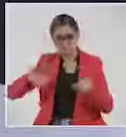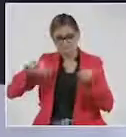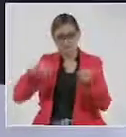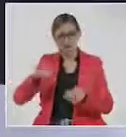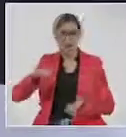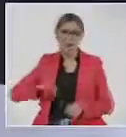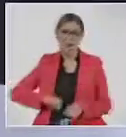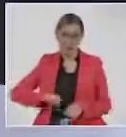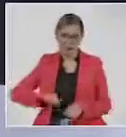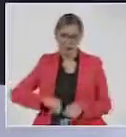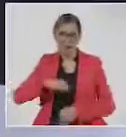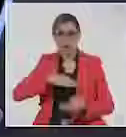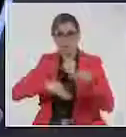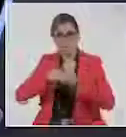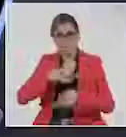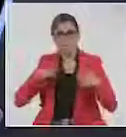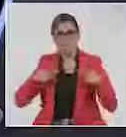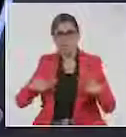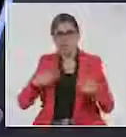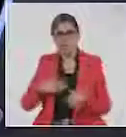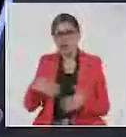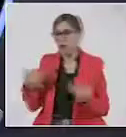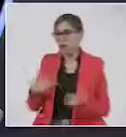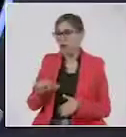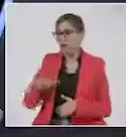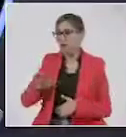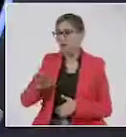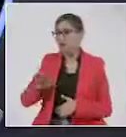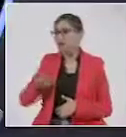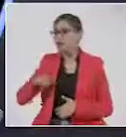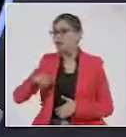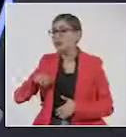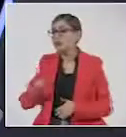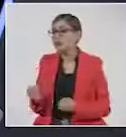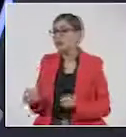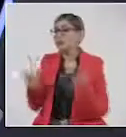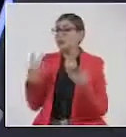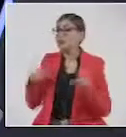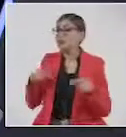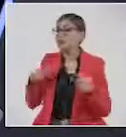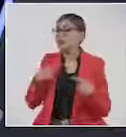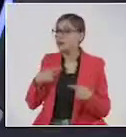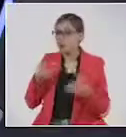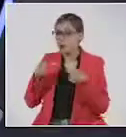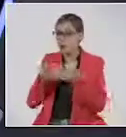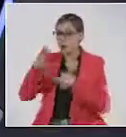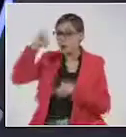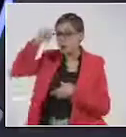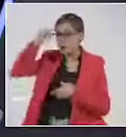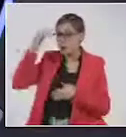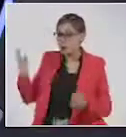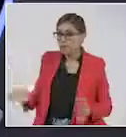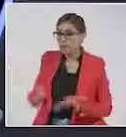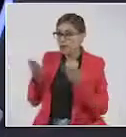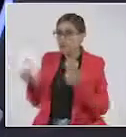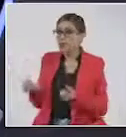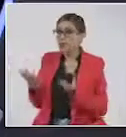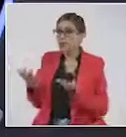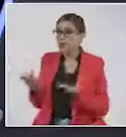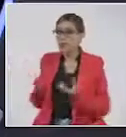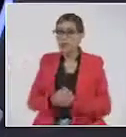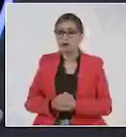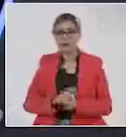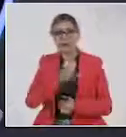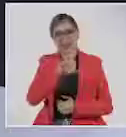atractivo para todos. Oye, Albenis, ¿cuántos tatuanes vamos a ver en este mediometraje? Alrededor de 30, son alrededor 30. De 30